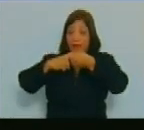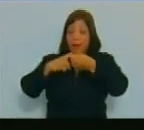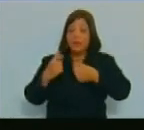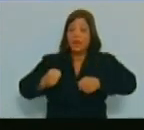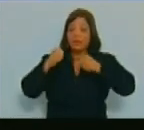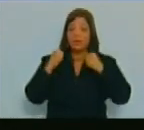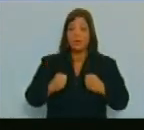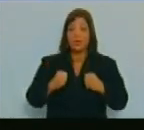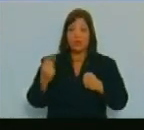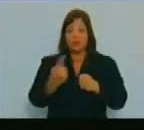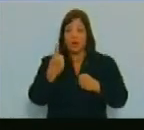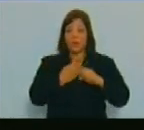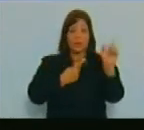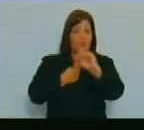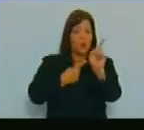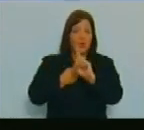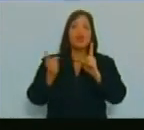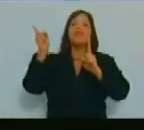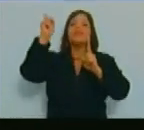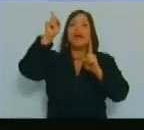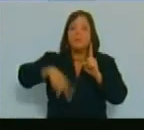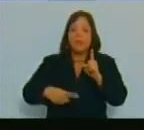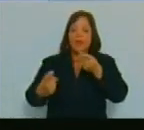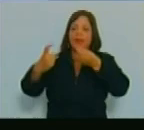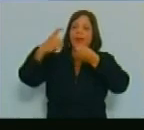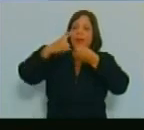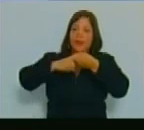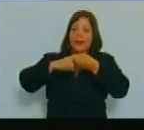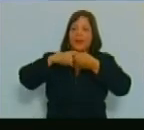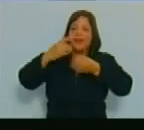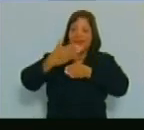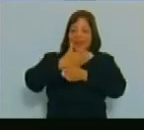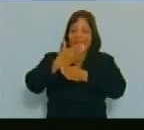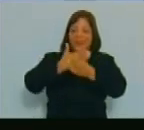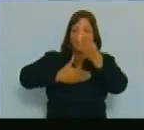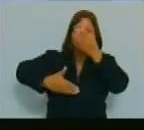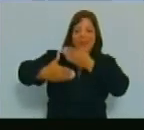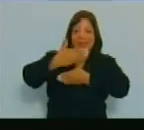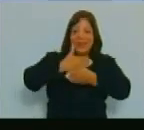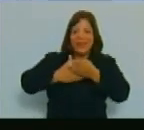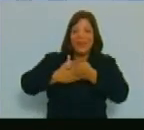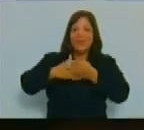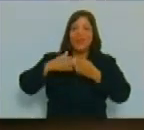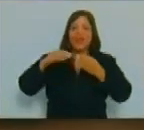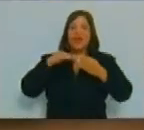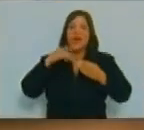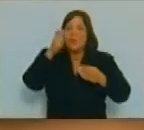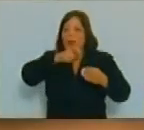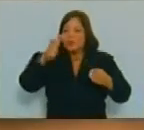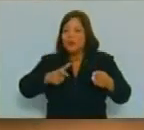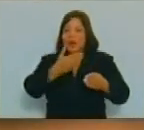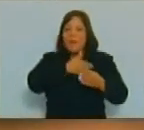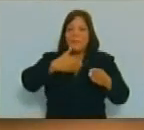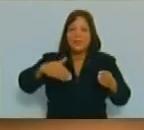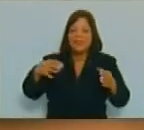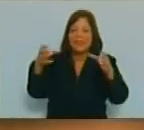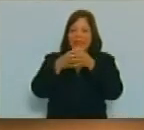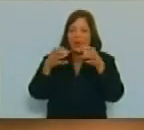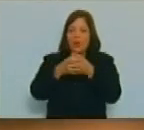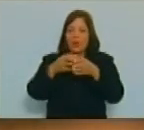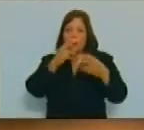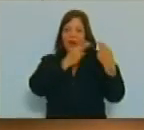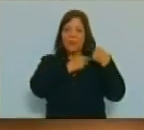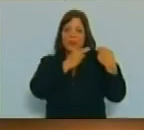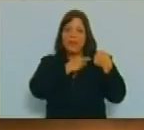la seguridad ciudadana sino hay que converja la interrelación con los conserjes con los presidentes las juntas con dominio